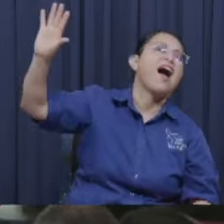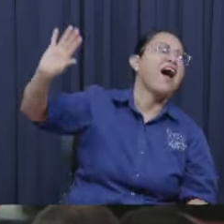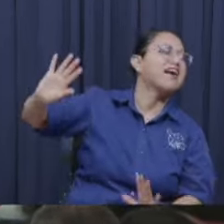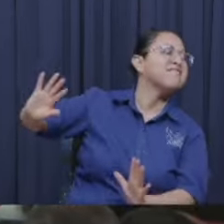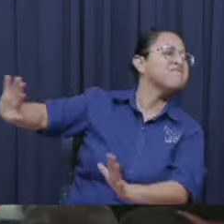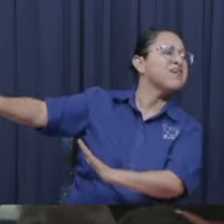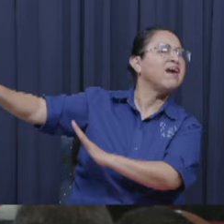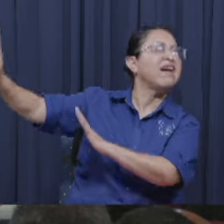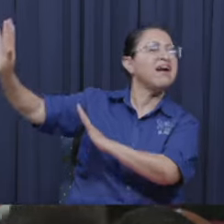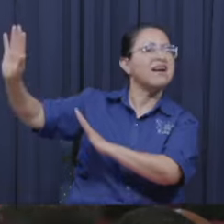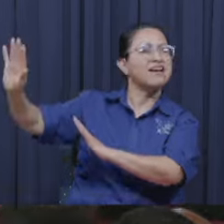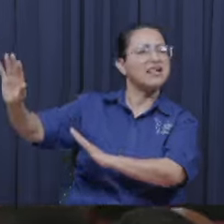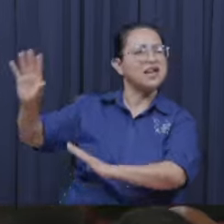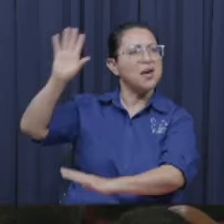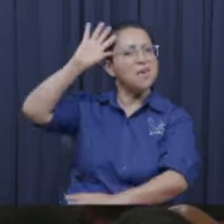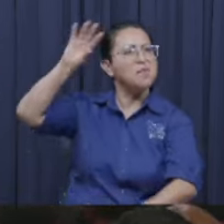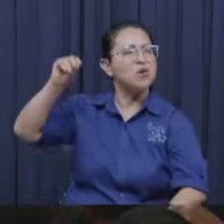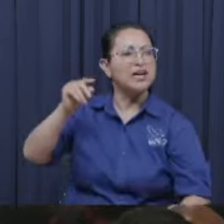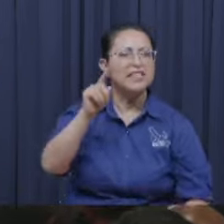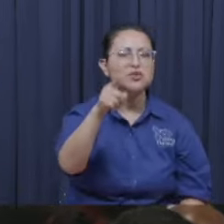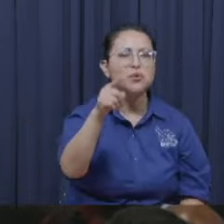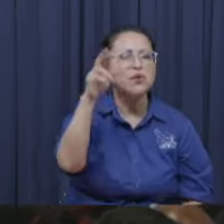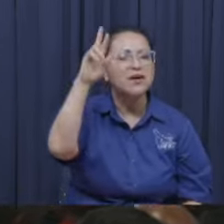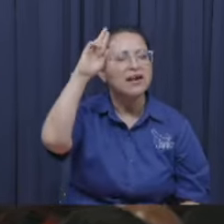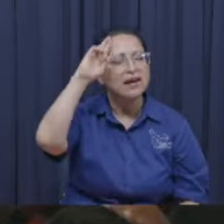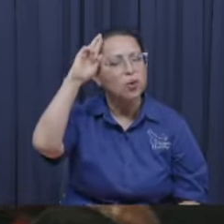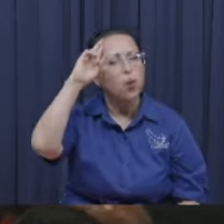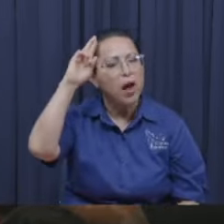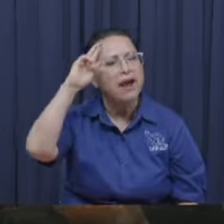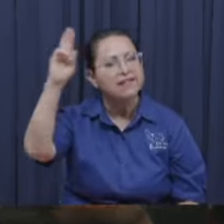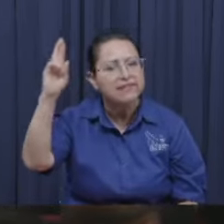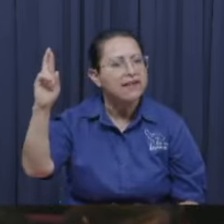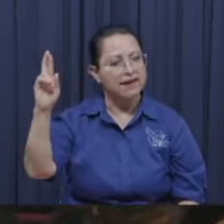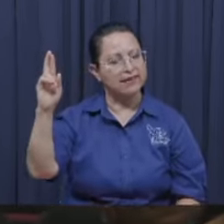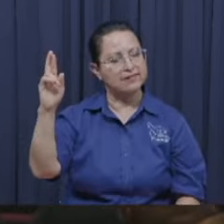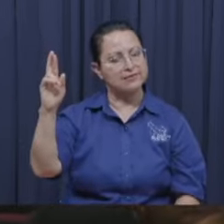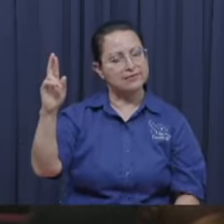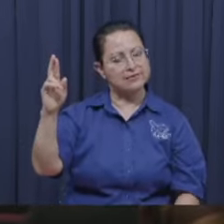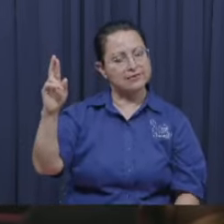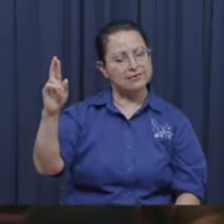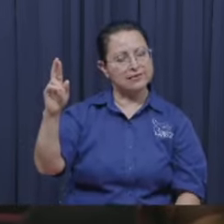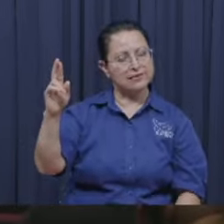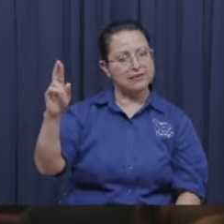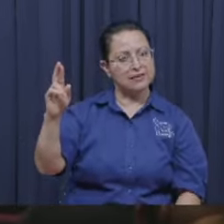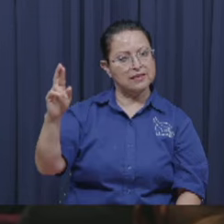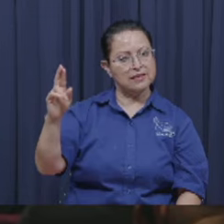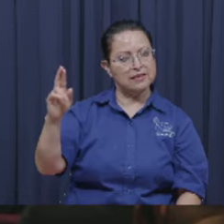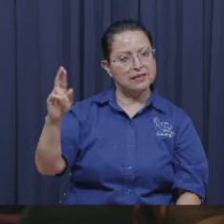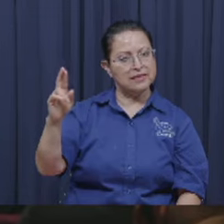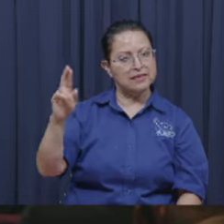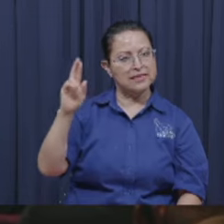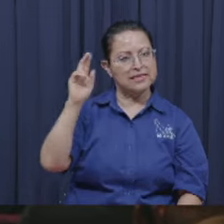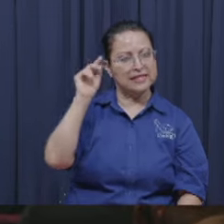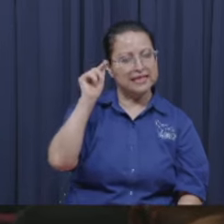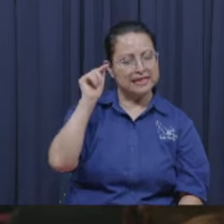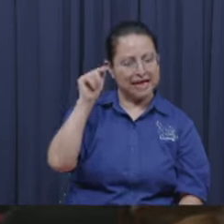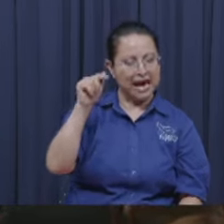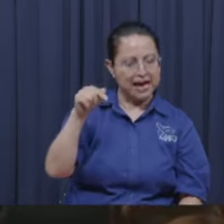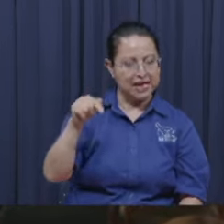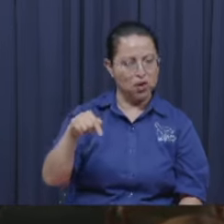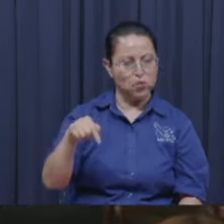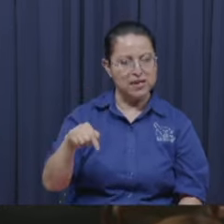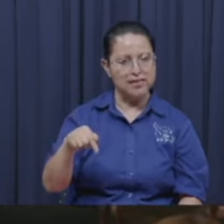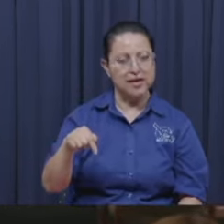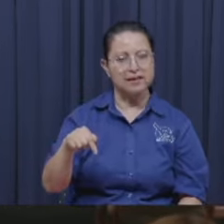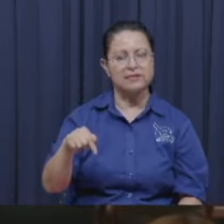en nada. Porque recuérdese que cuando una de las cosas que debería de imperar para todo, que